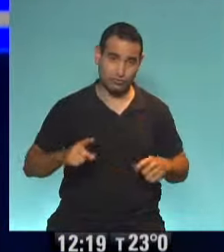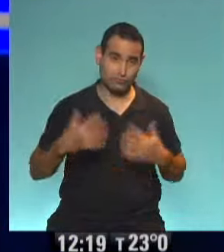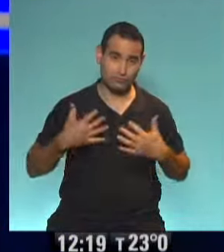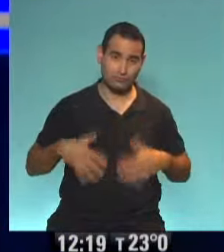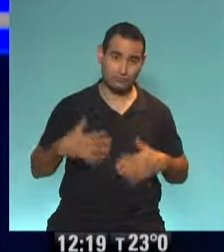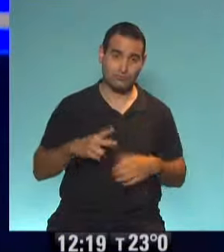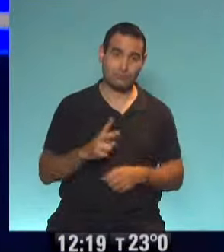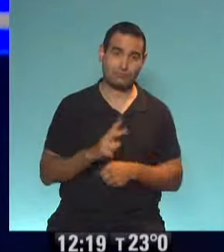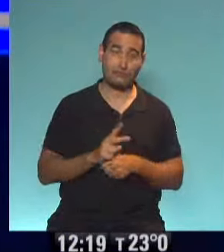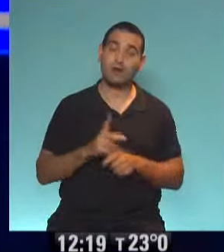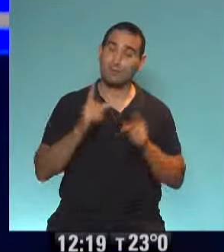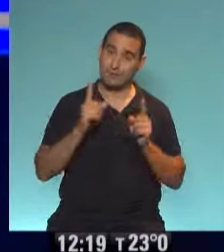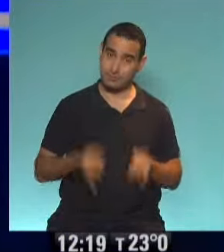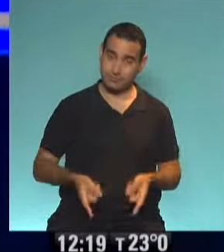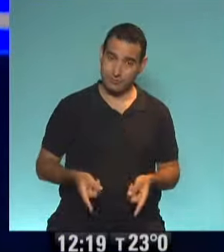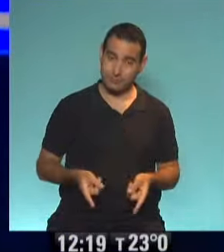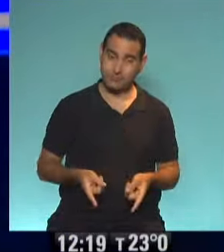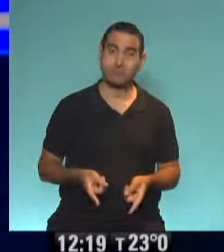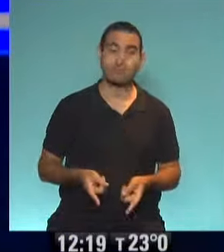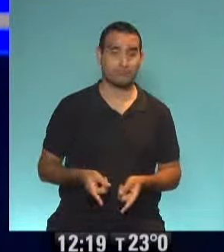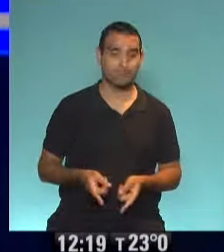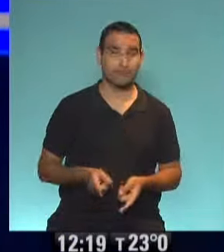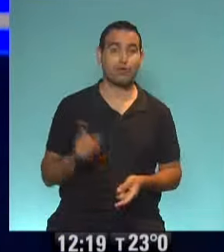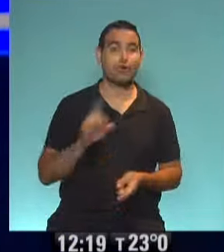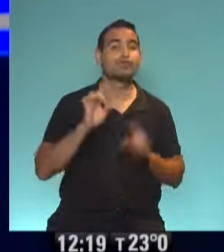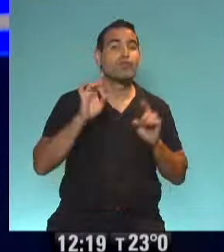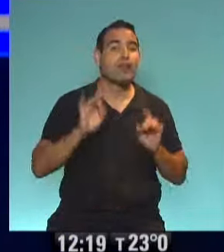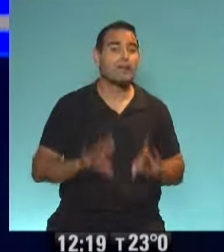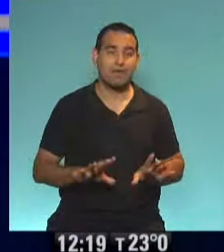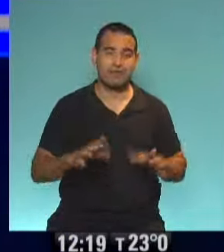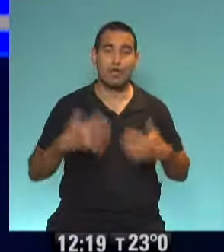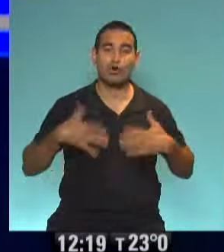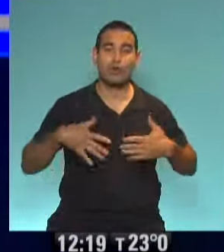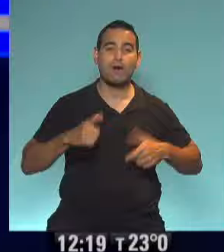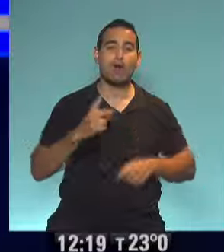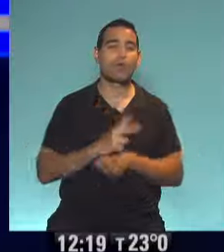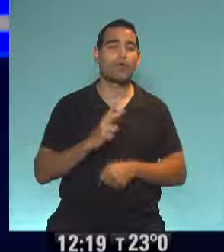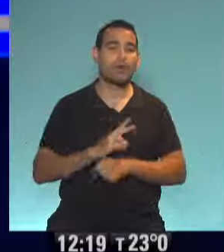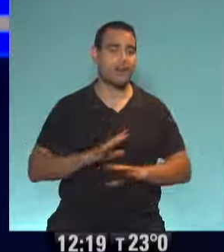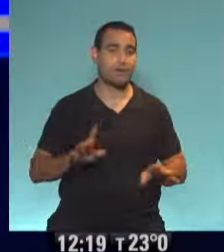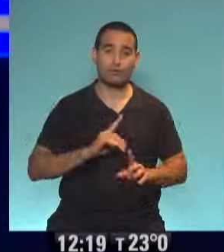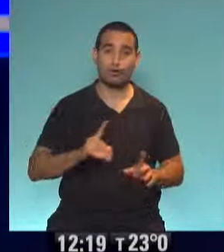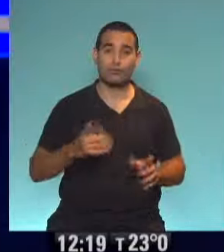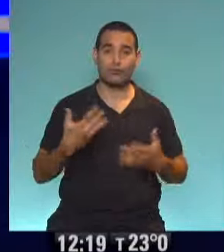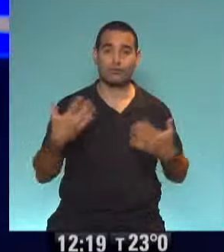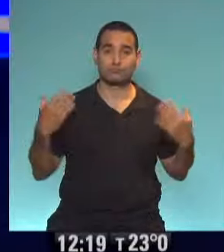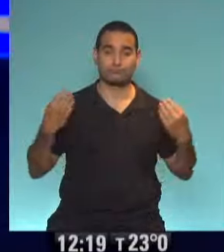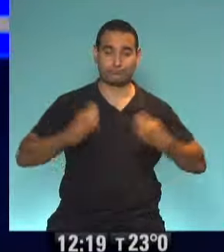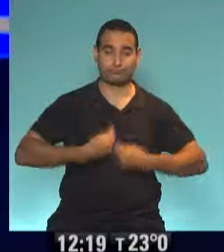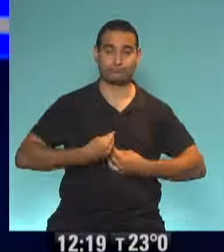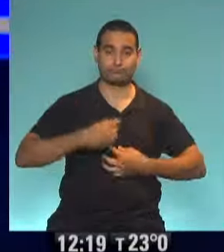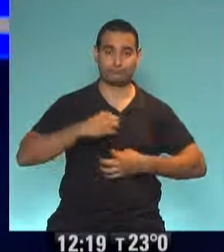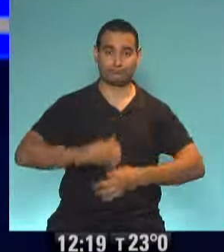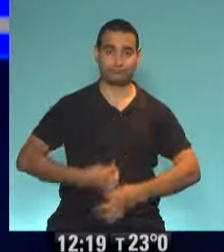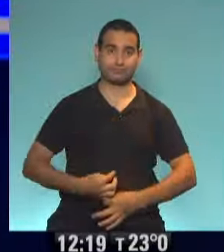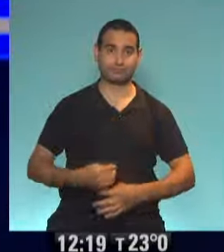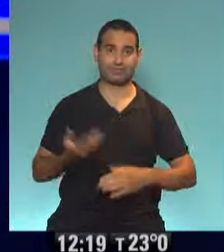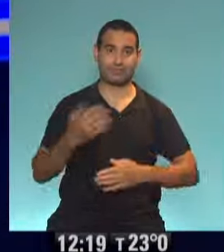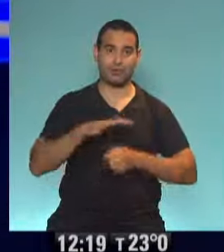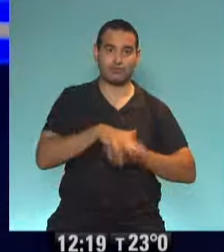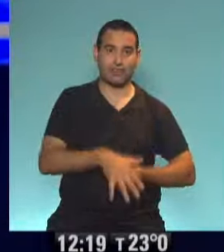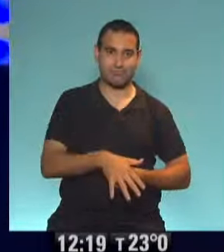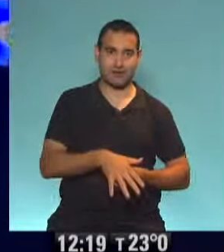eso guardapolvo. Pero también ustedes saben que no es solamente para proteger la ropa, porque también tapa la ropa, ¿no? Y también hay un sentido